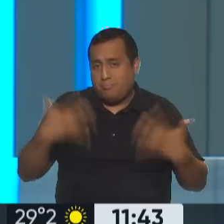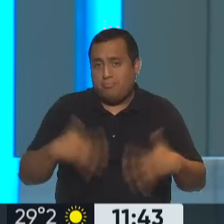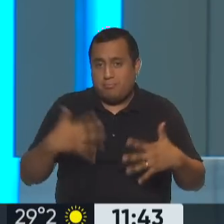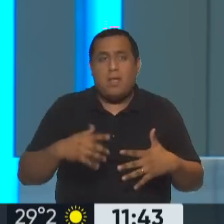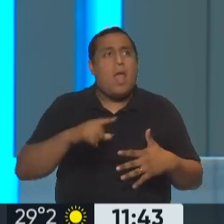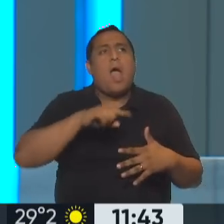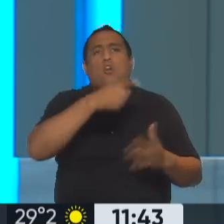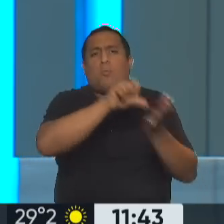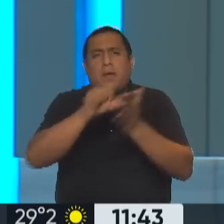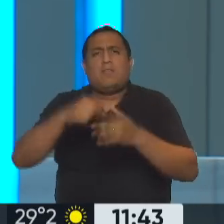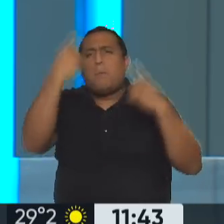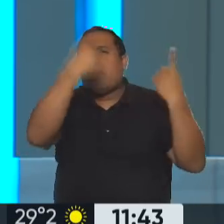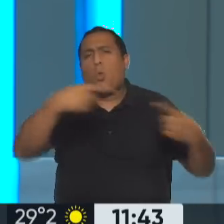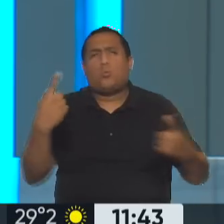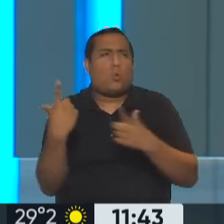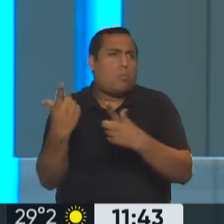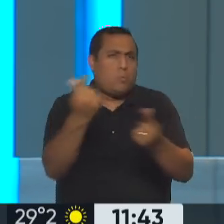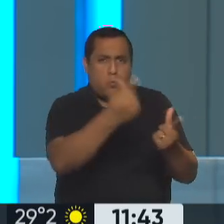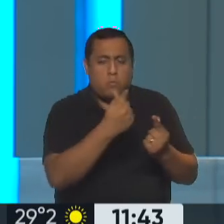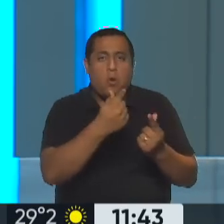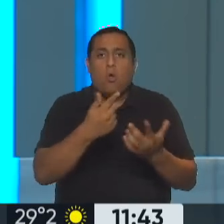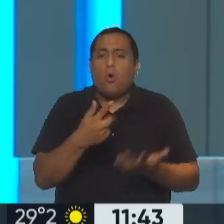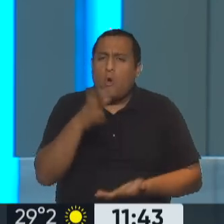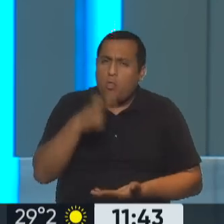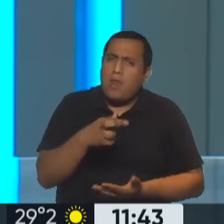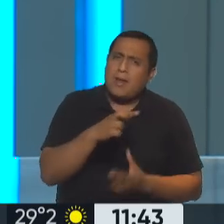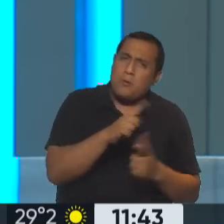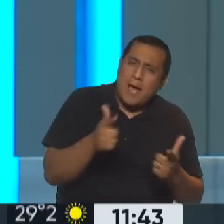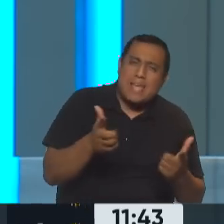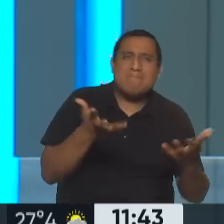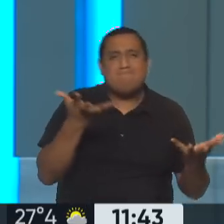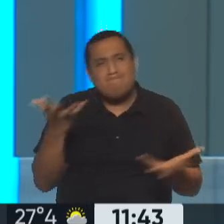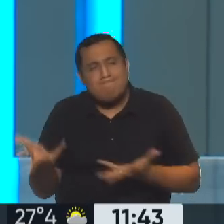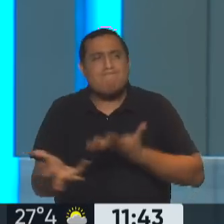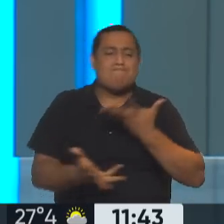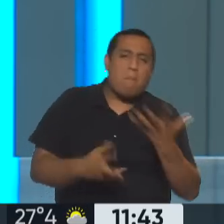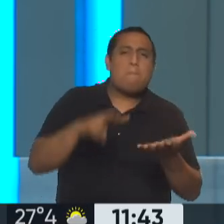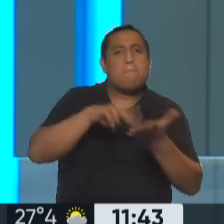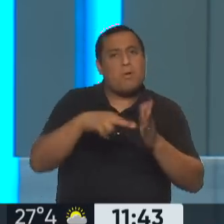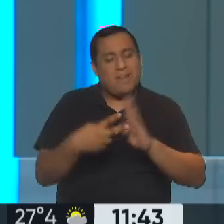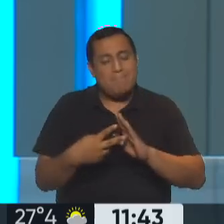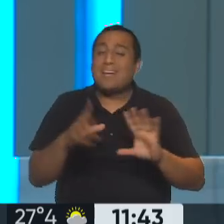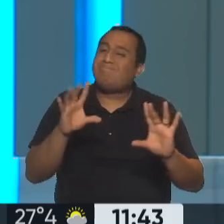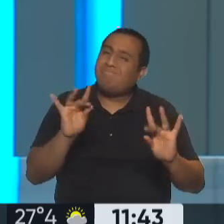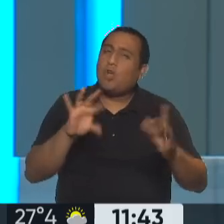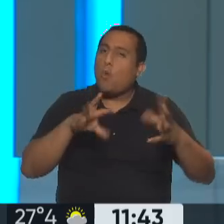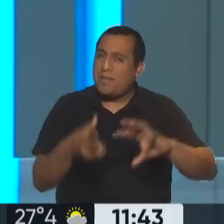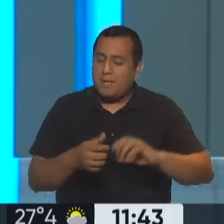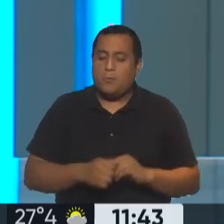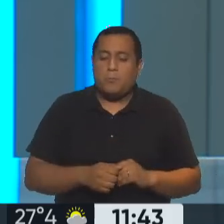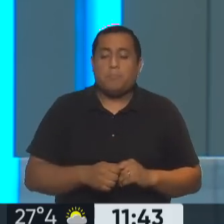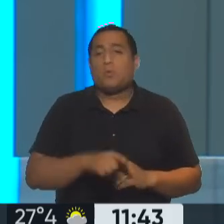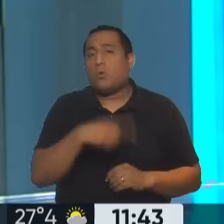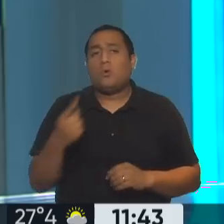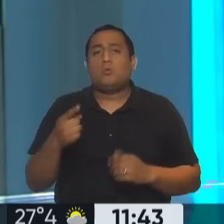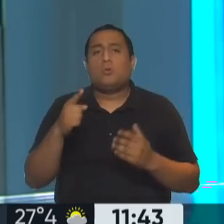importación de insumos y disponibilidad de divisas, es otra de las metas que empieza a mantenerse complicada. Y por último, el